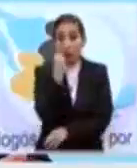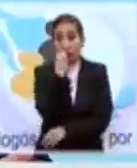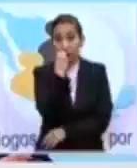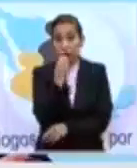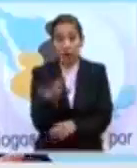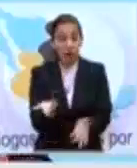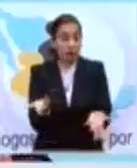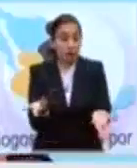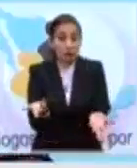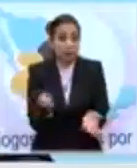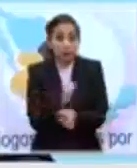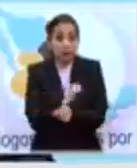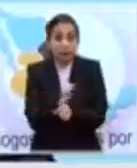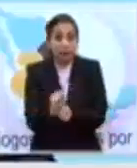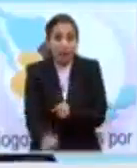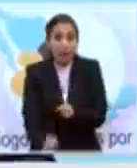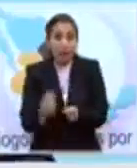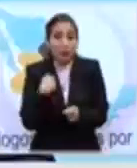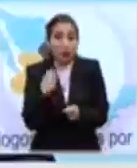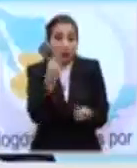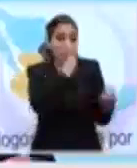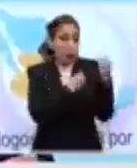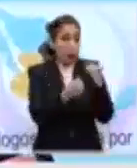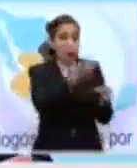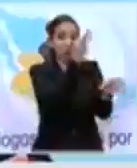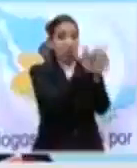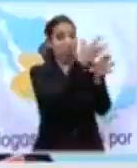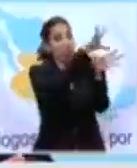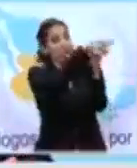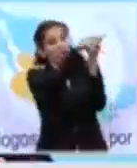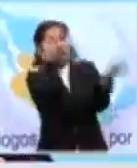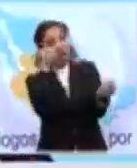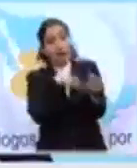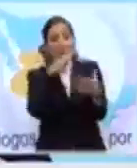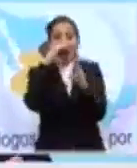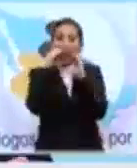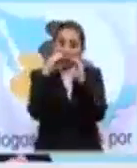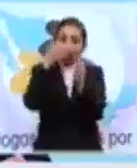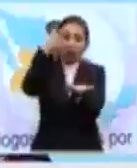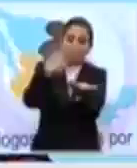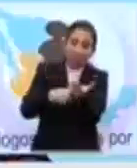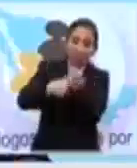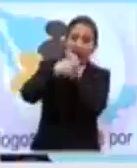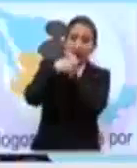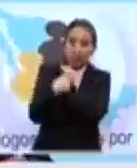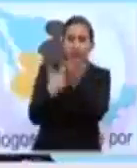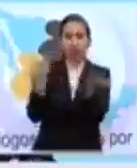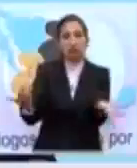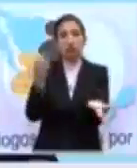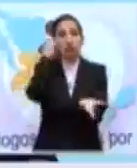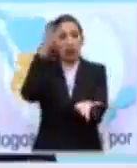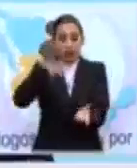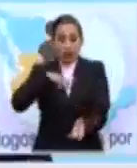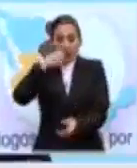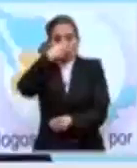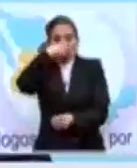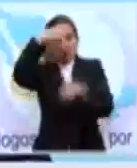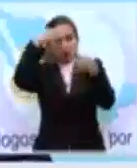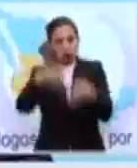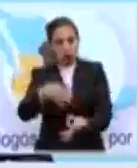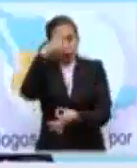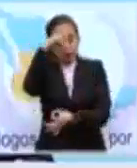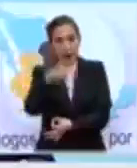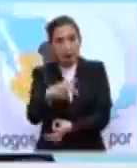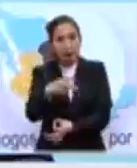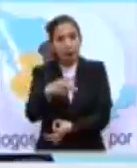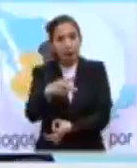alimentación, simplemente copiamos a lo que comen los norteamericanos, hamburguesas, hot cake, hot dogs, y nos olvidamos de nuestra comida.